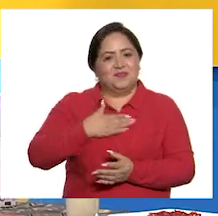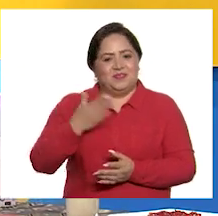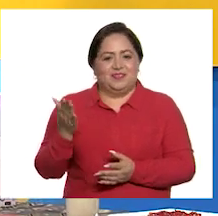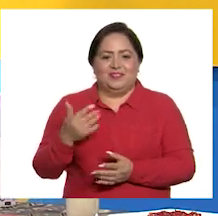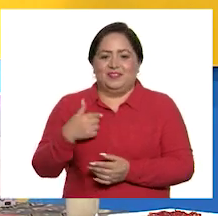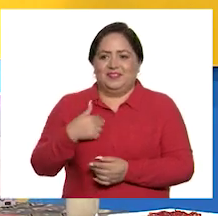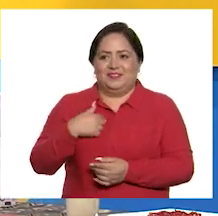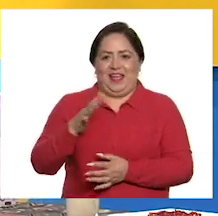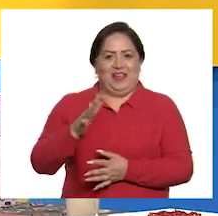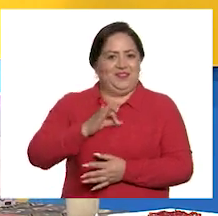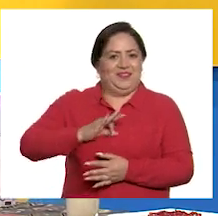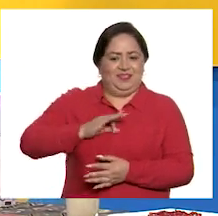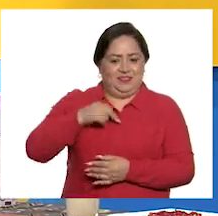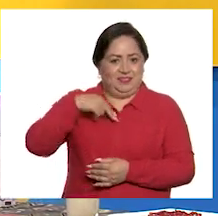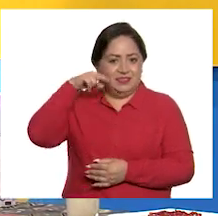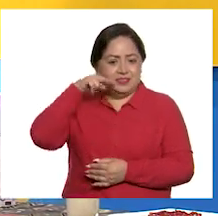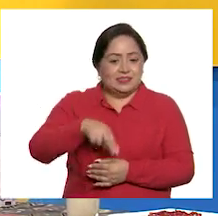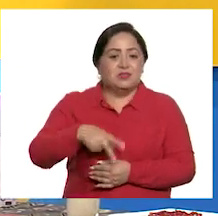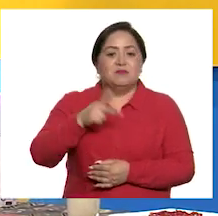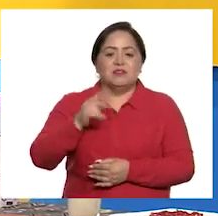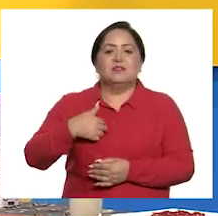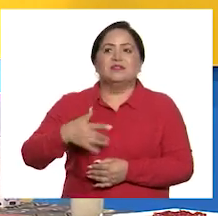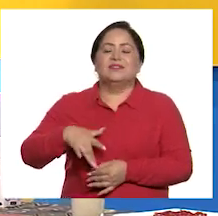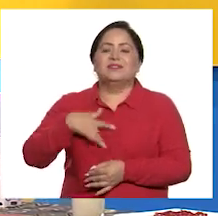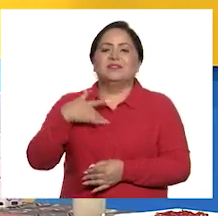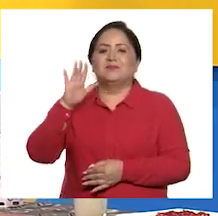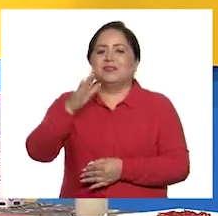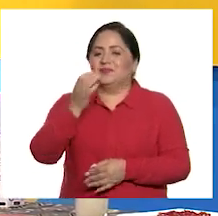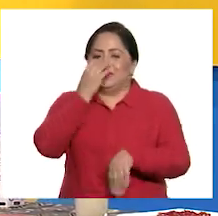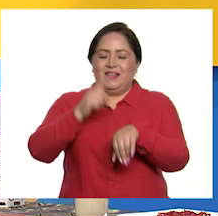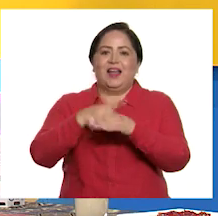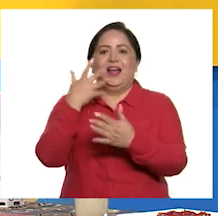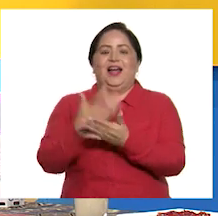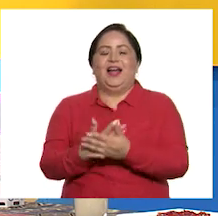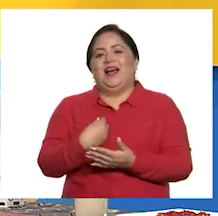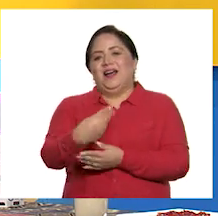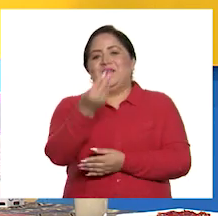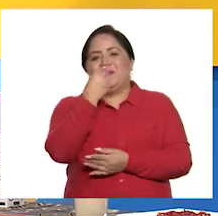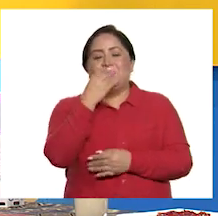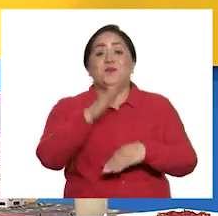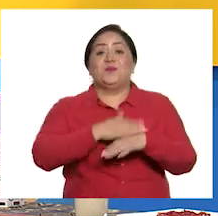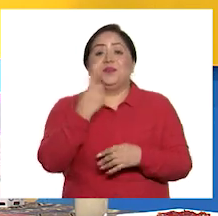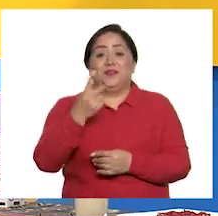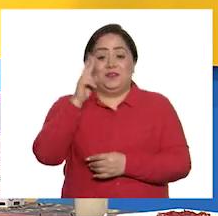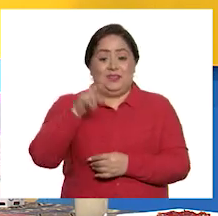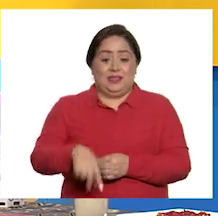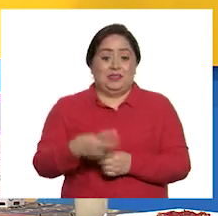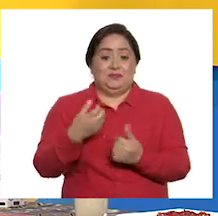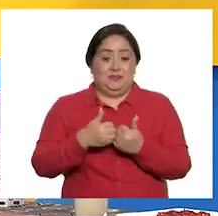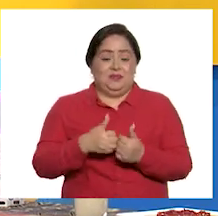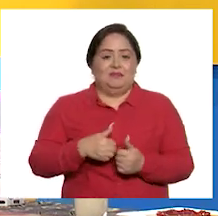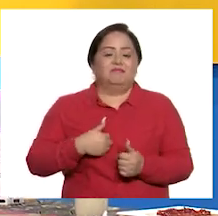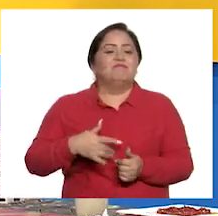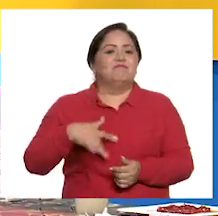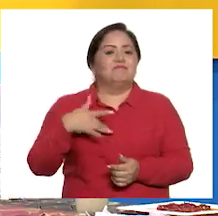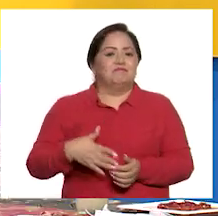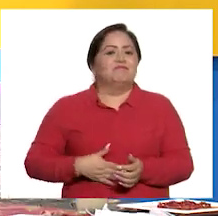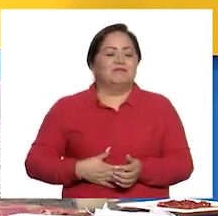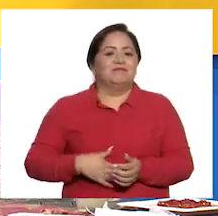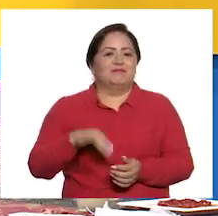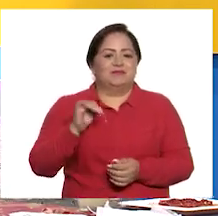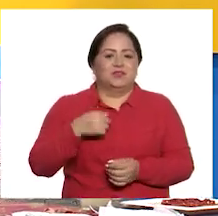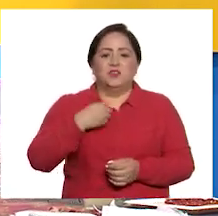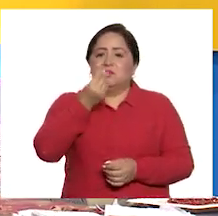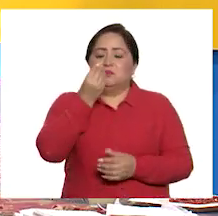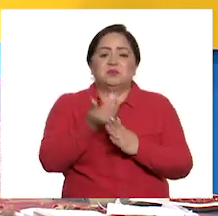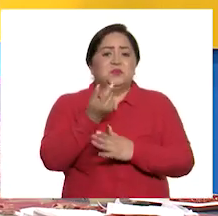yo ya quedé feliz con este detallazo y ya me sentí como en el recreo. Porque la verdad, bueno, este pancito me va a caer muy bien, ¿eh? Muy, muy bien. Comí